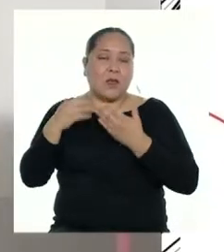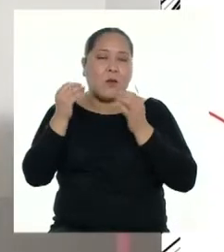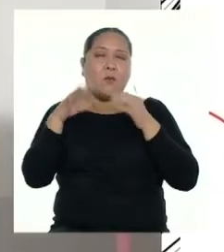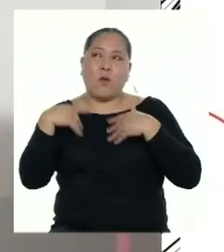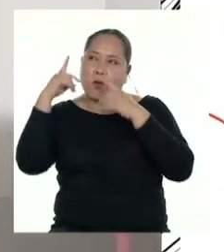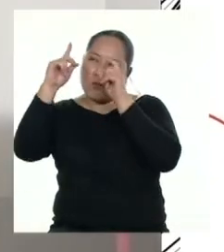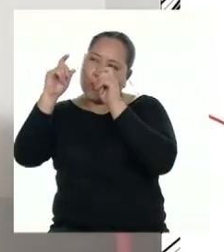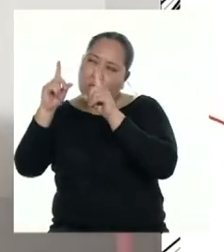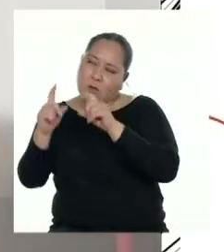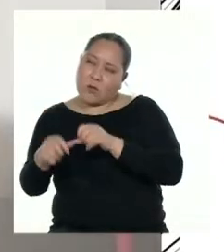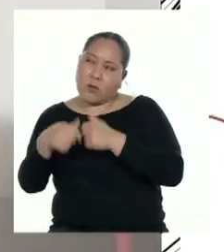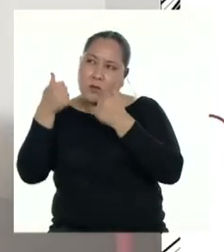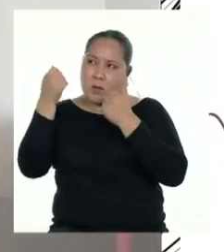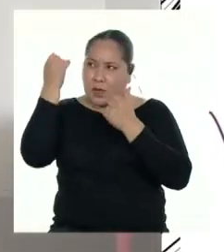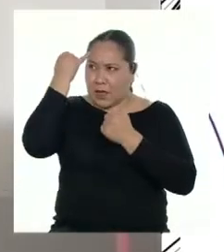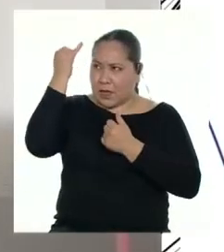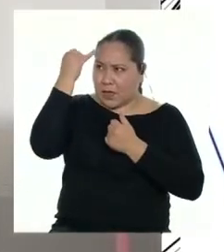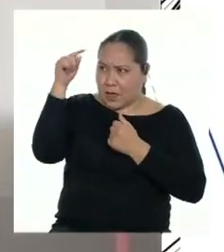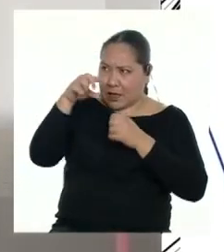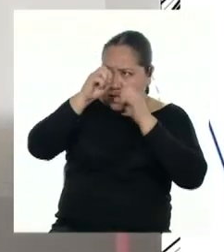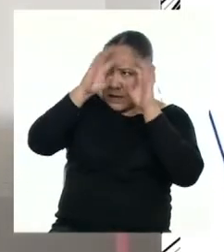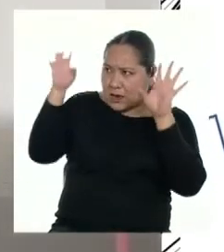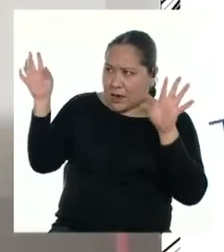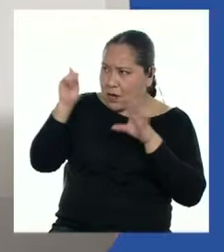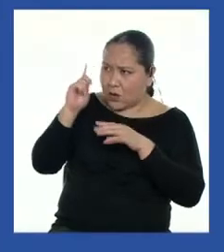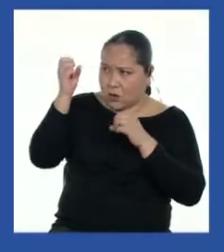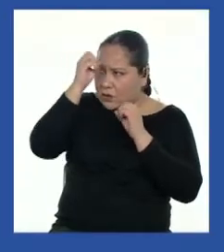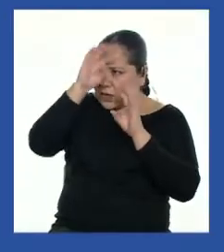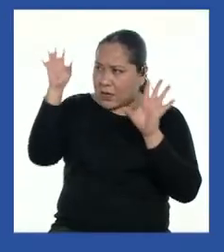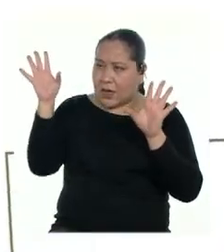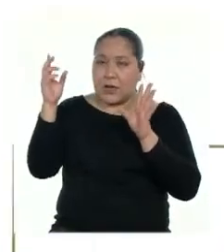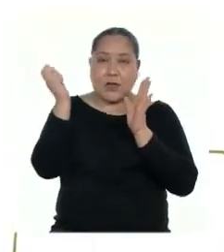las preguntas si la idea que quiero dar está clara o no.